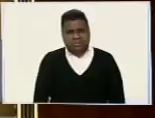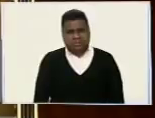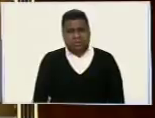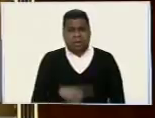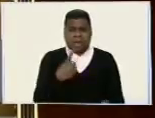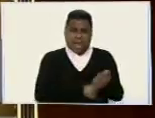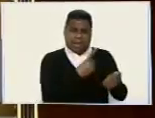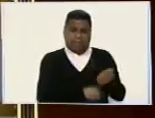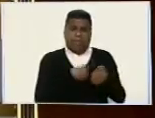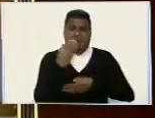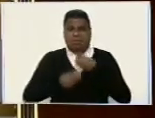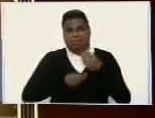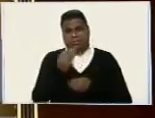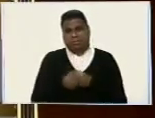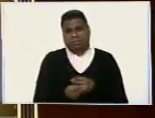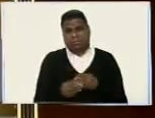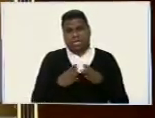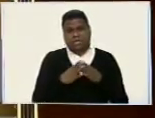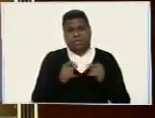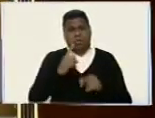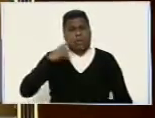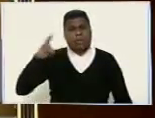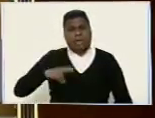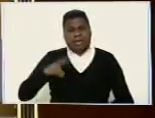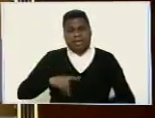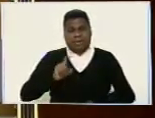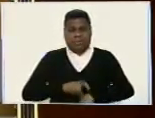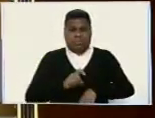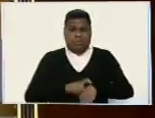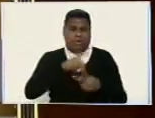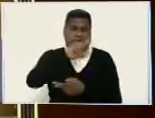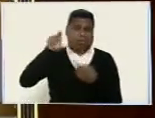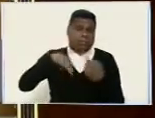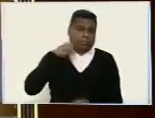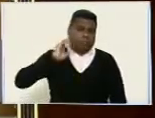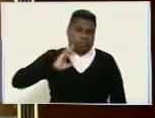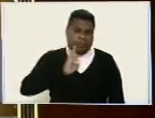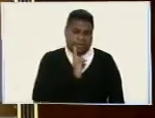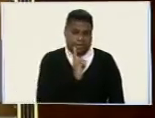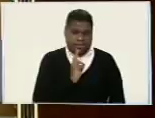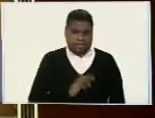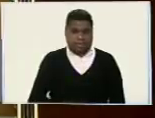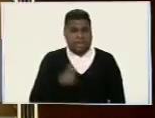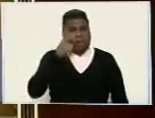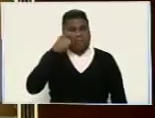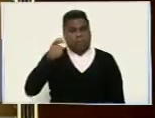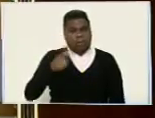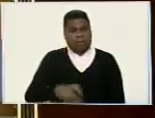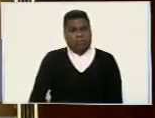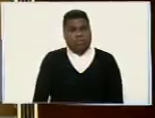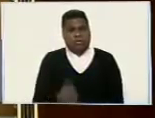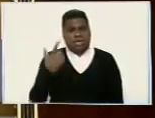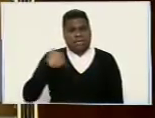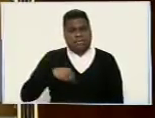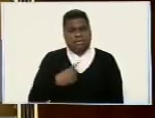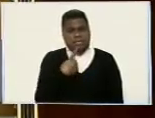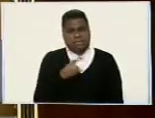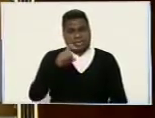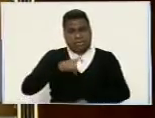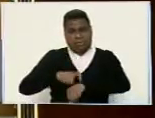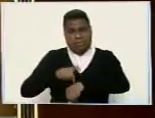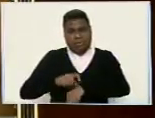hermanos, ejecutores de lo que el verdadero protagonista de esta revolución bolivariana, que es el pueblo soberano, tiene que decir en este